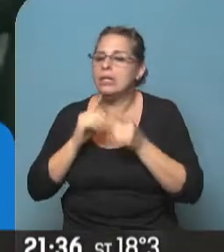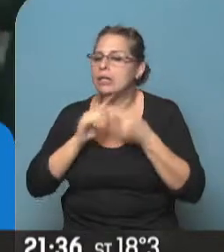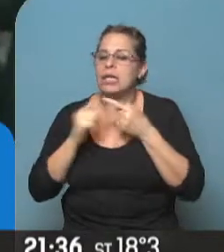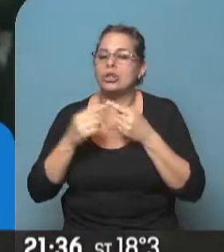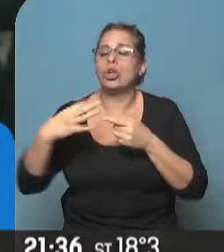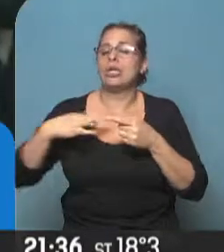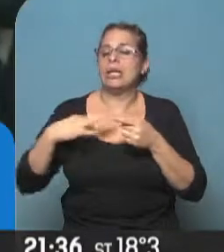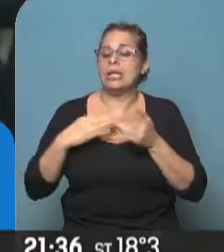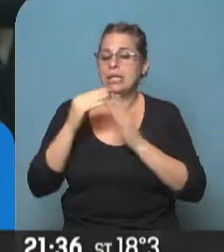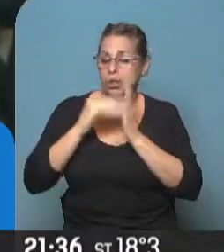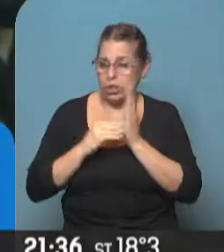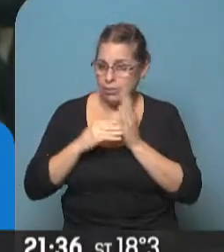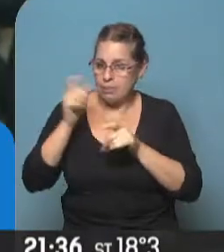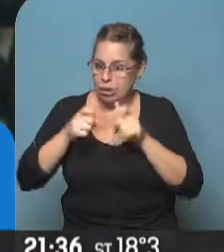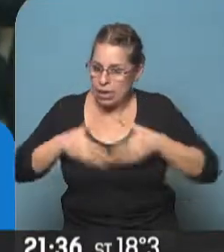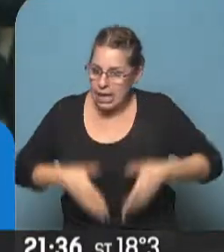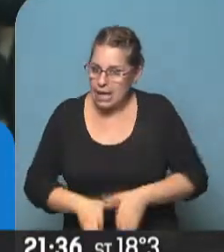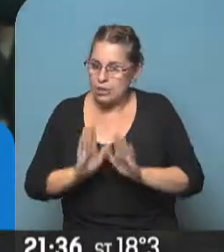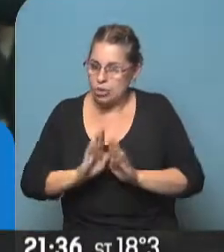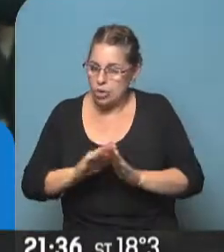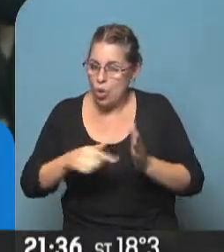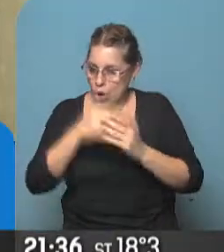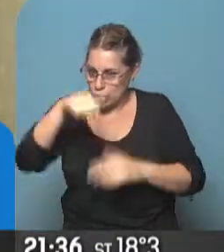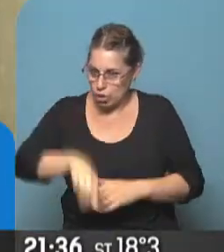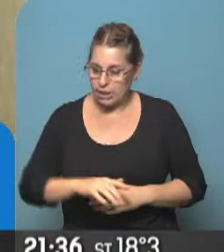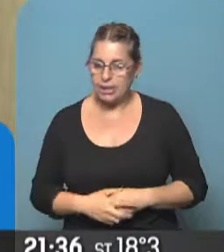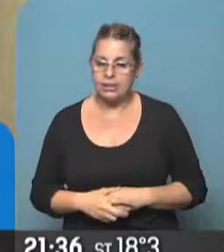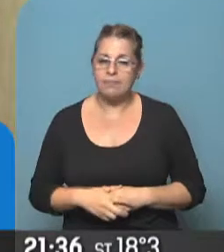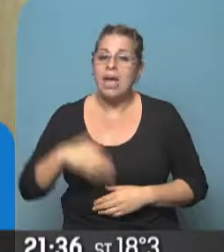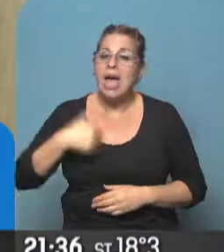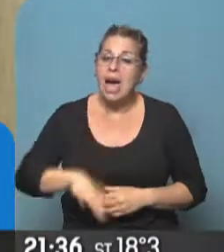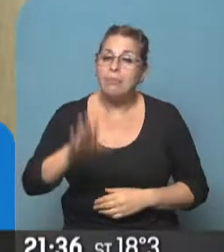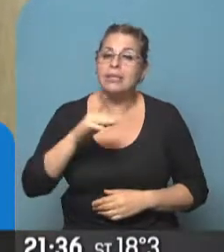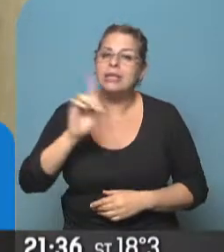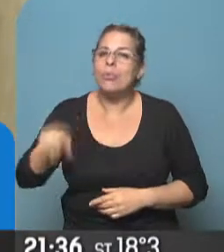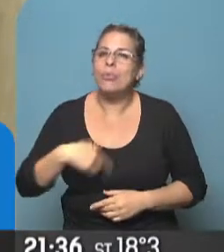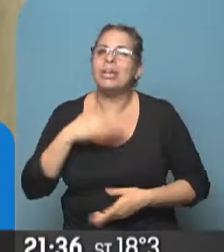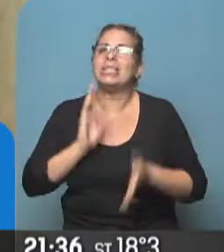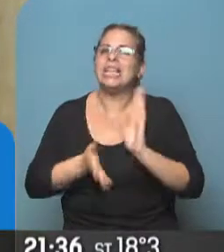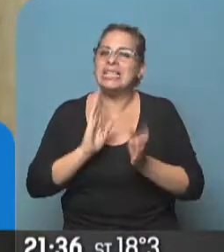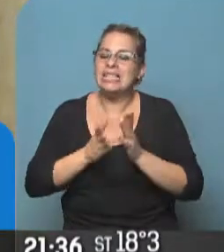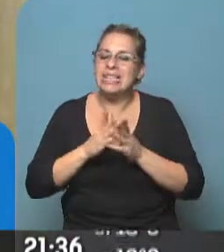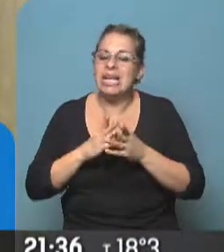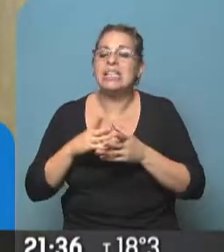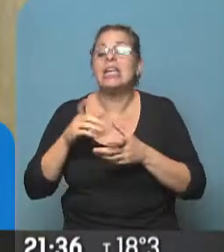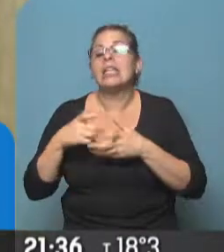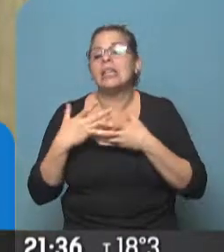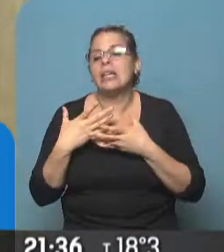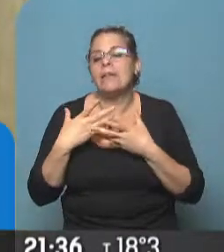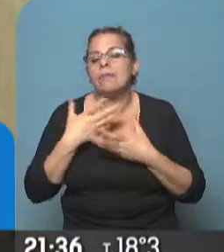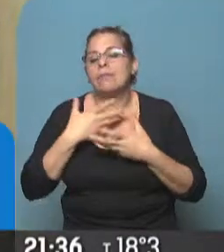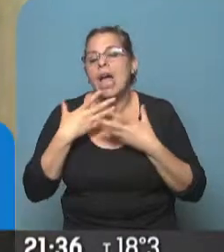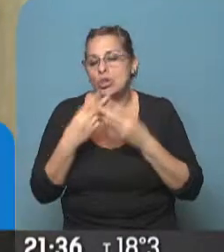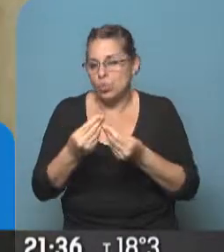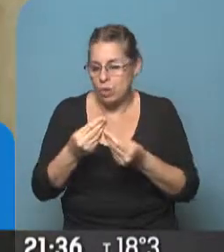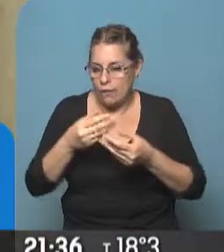civil a aquellas personas nacidas en la ciudad de buenos aires- a partir de técnicas de gestación solidarias ocurridas en el